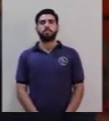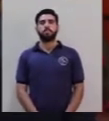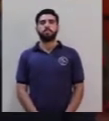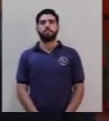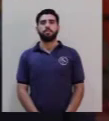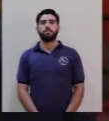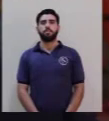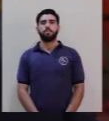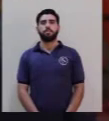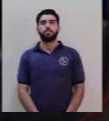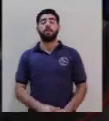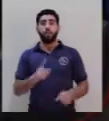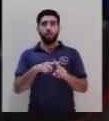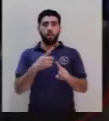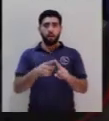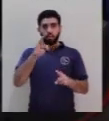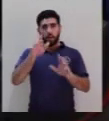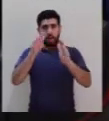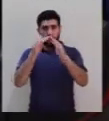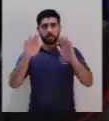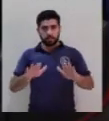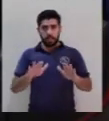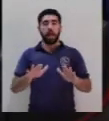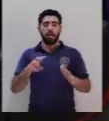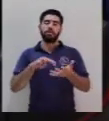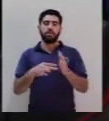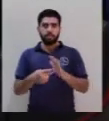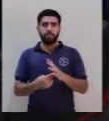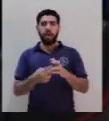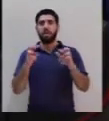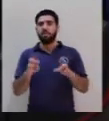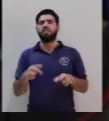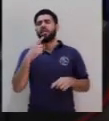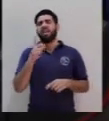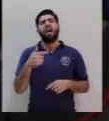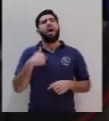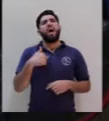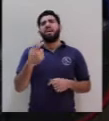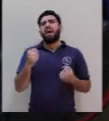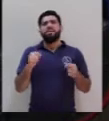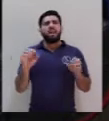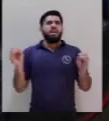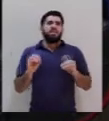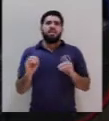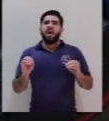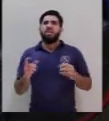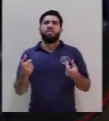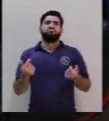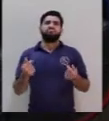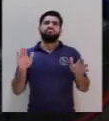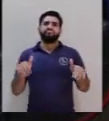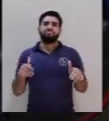jóvenes tienden a establecer que están aburridos, los jóvenes dicen que no tienen muchas cosas que hacer y muchas veces nosotros también como padres de familia